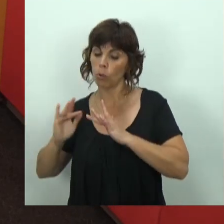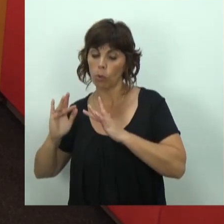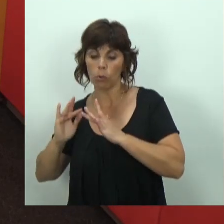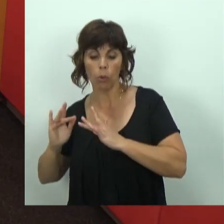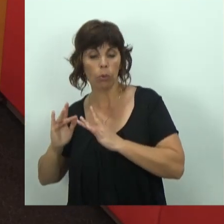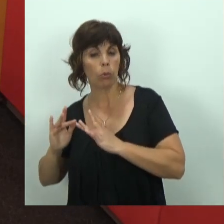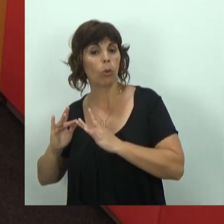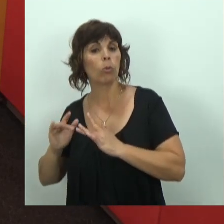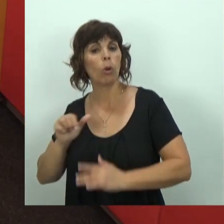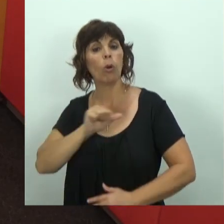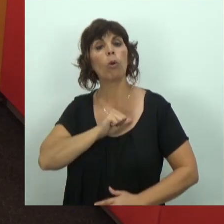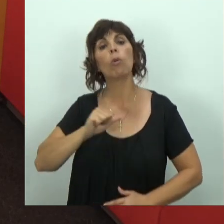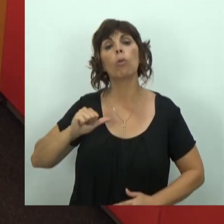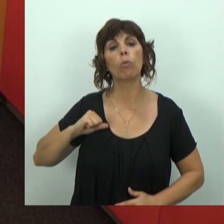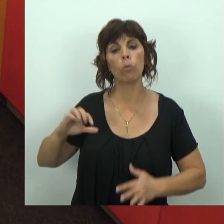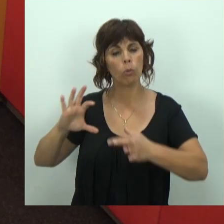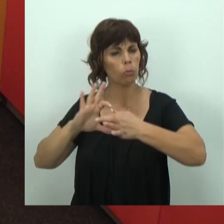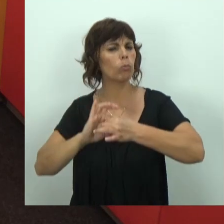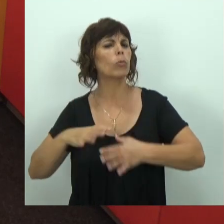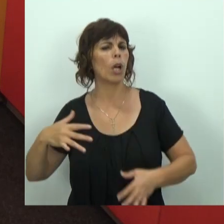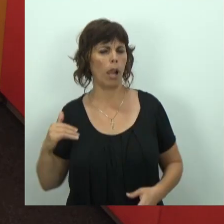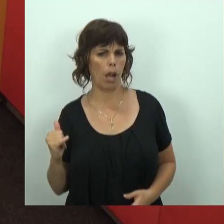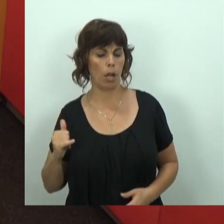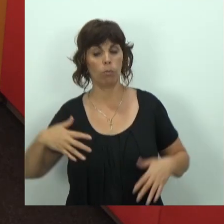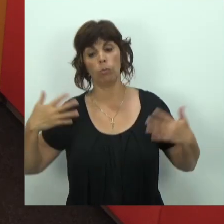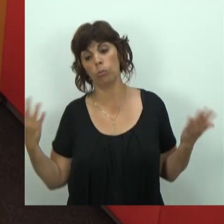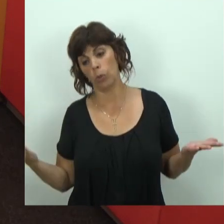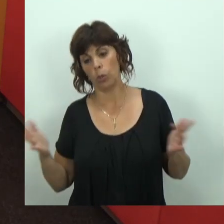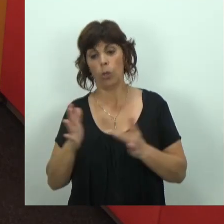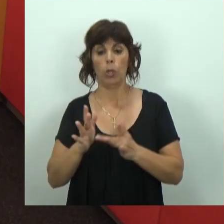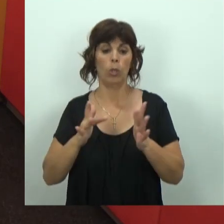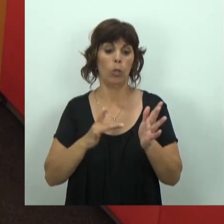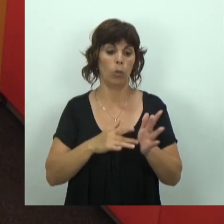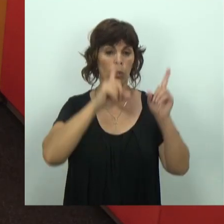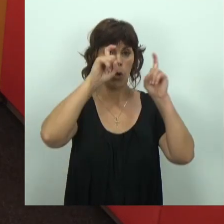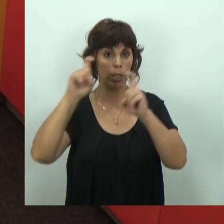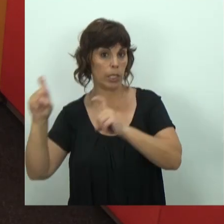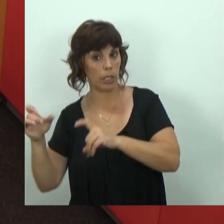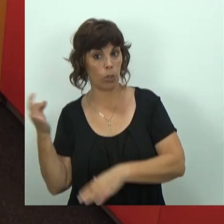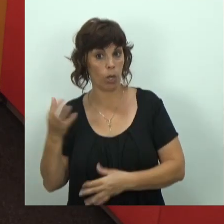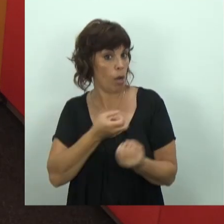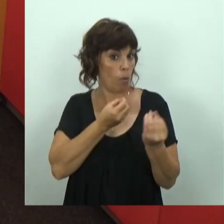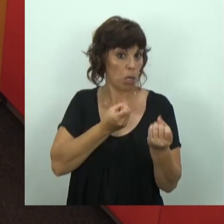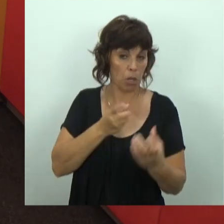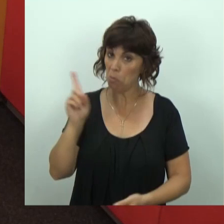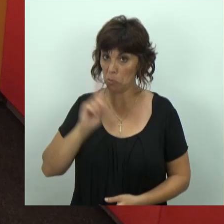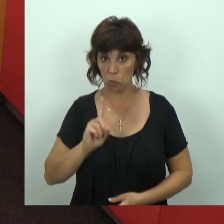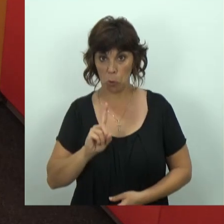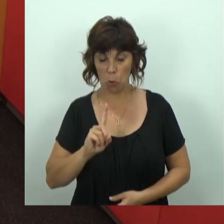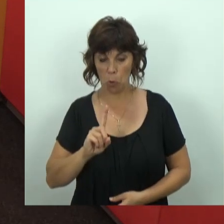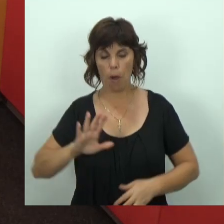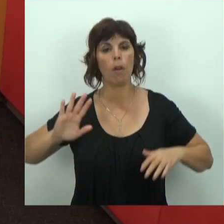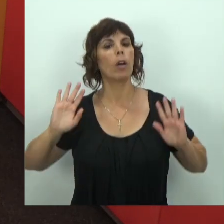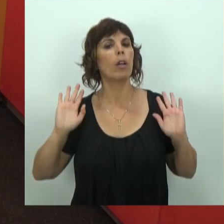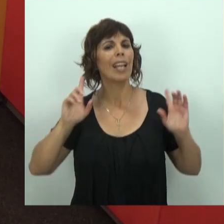Por eso Jesucristo no le enseñó a sus discípulos en primera línea a predicar, pero sí le